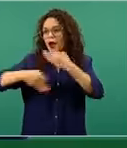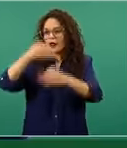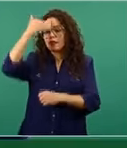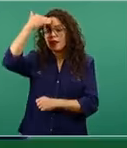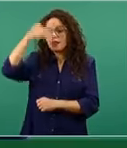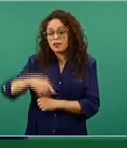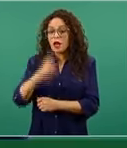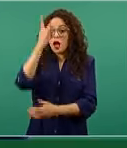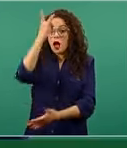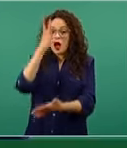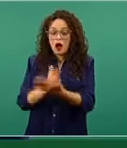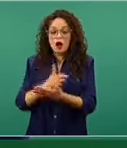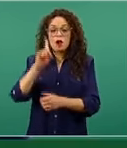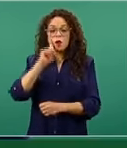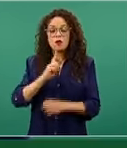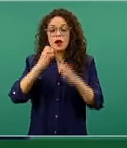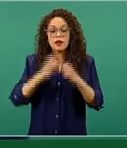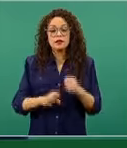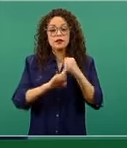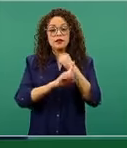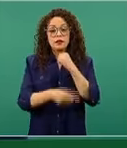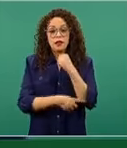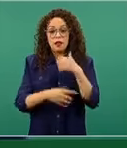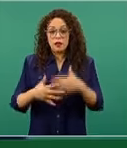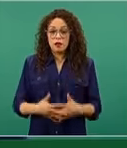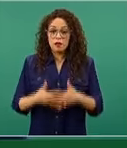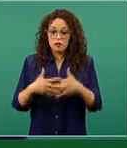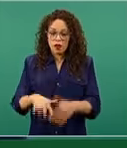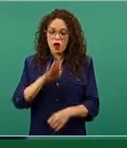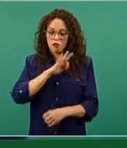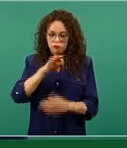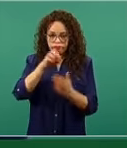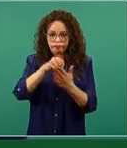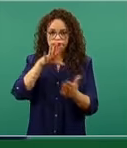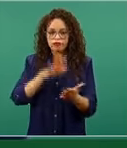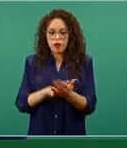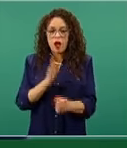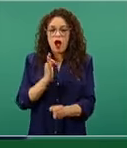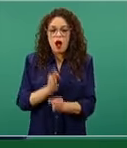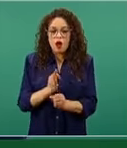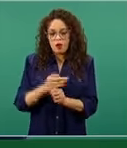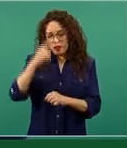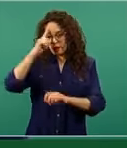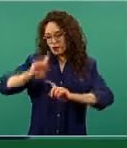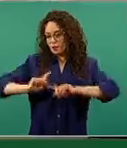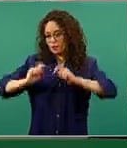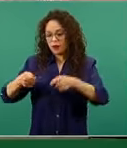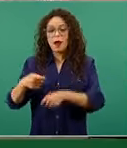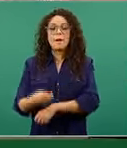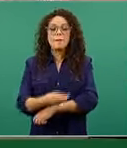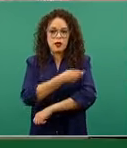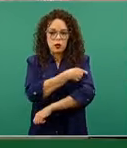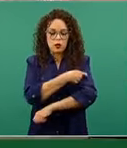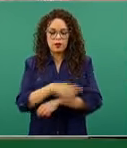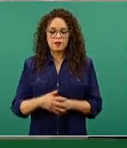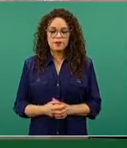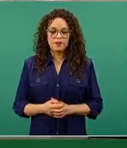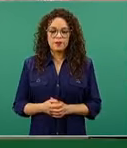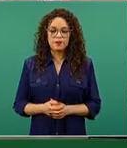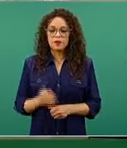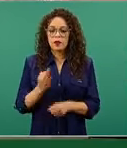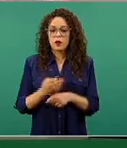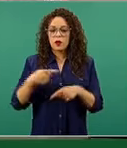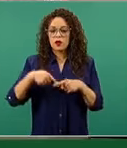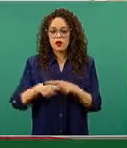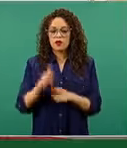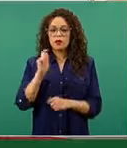y solamente las embarazadas en este momento se registren y puedan ser vacunadas. Vamos a empezar el informe. Le